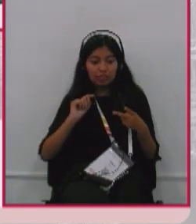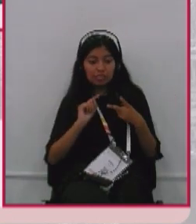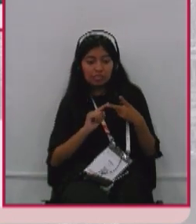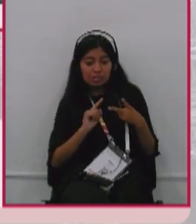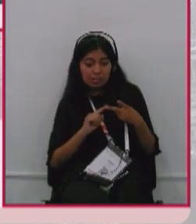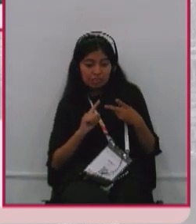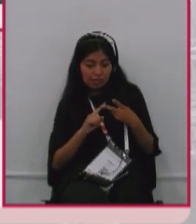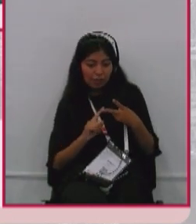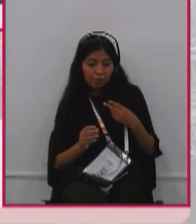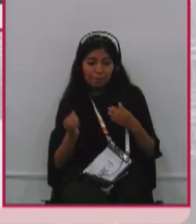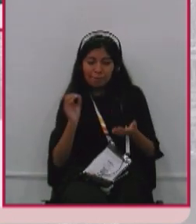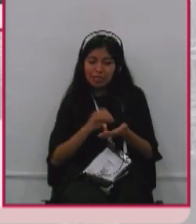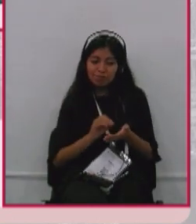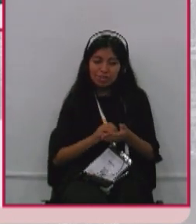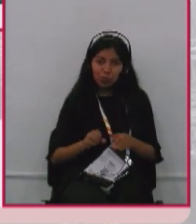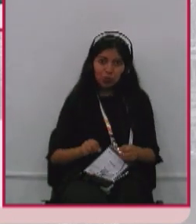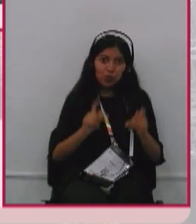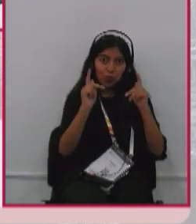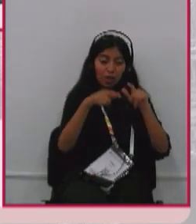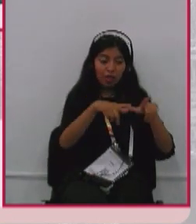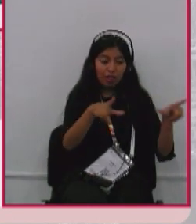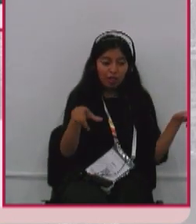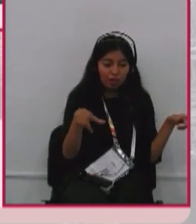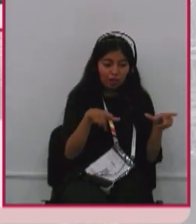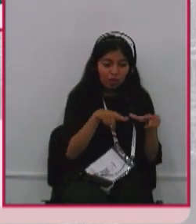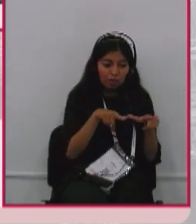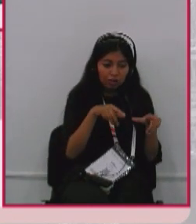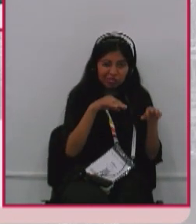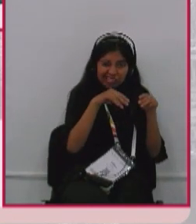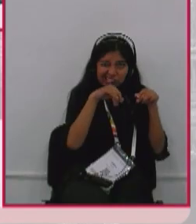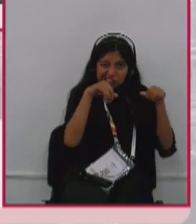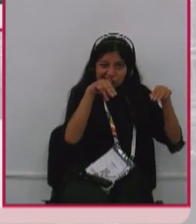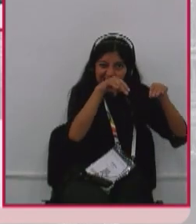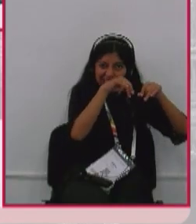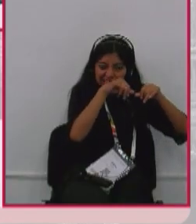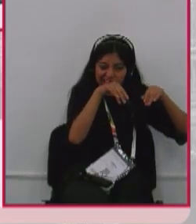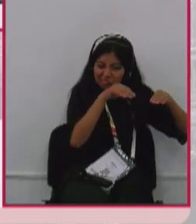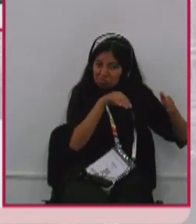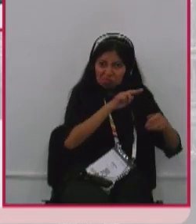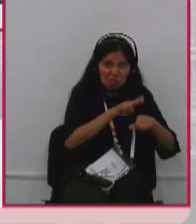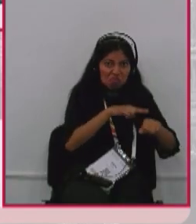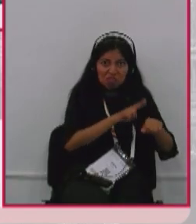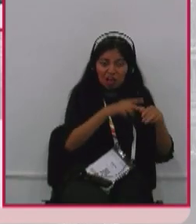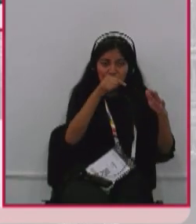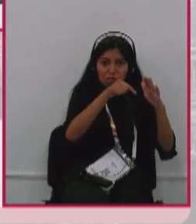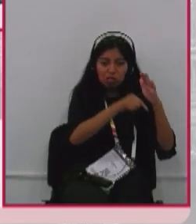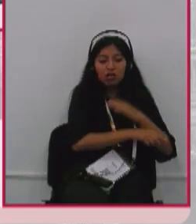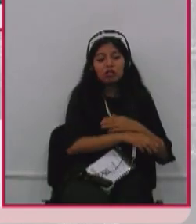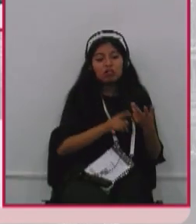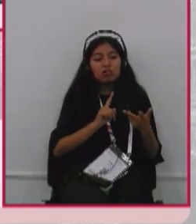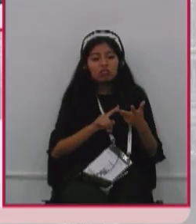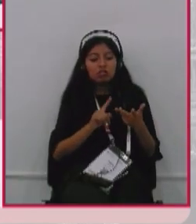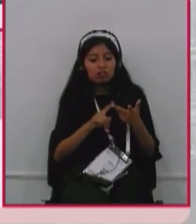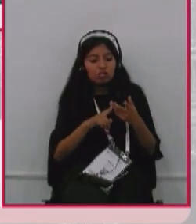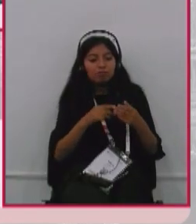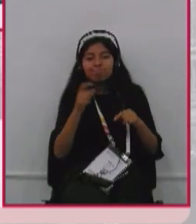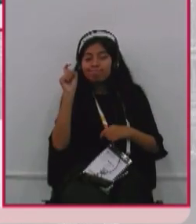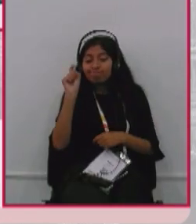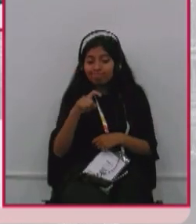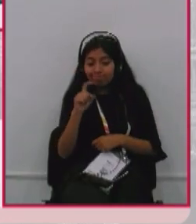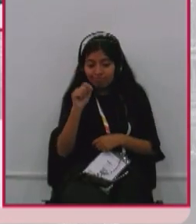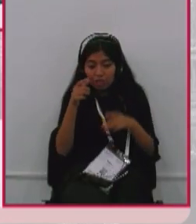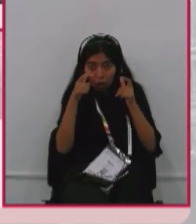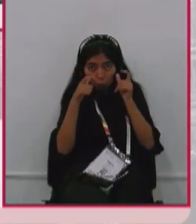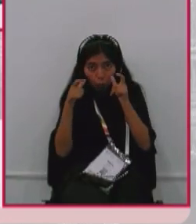Tiene mayor oportunidad en zonas donde hay mucho fino o arcillas, y es muy necesario colocar